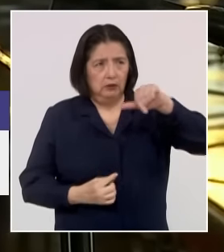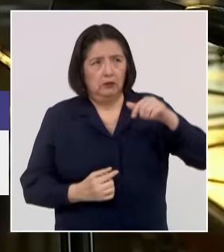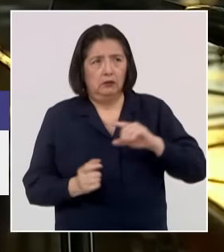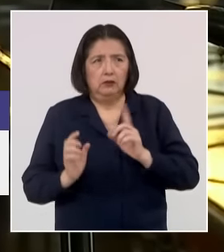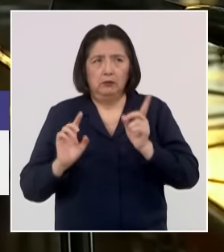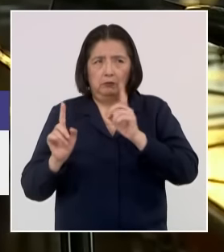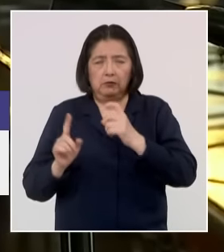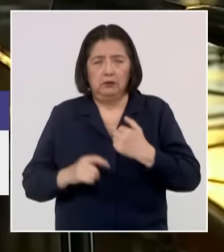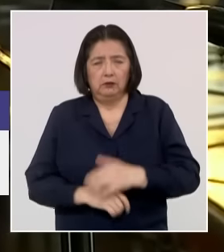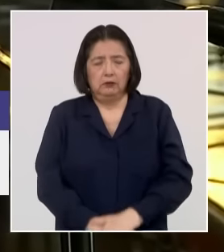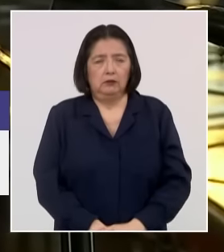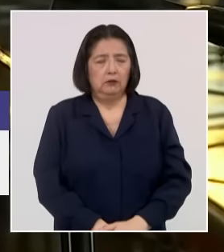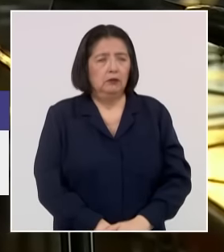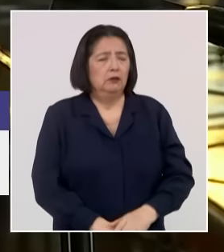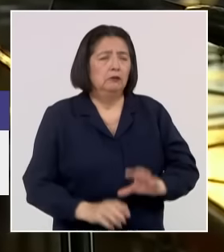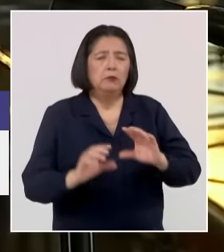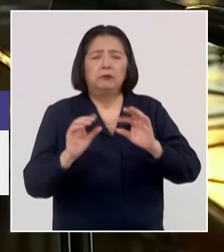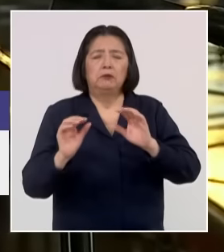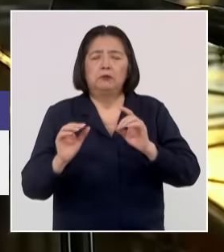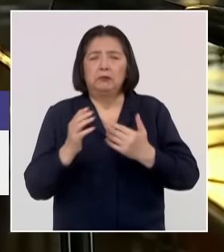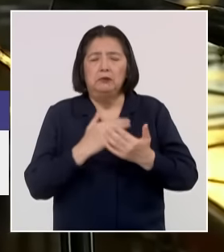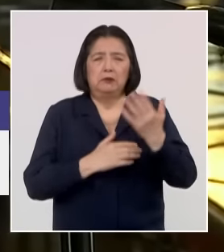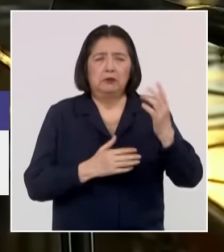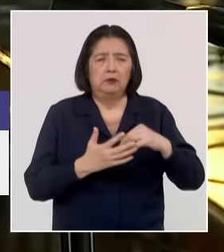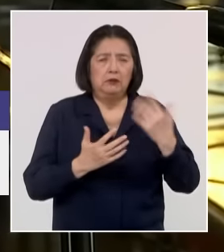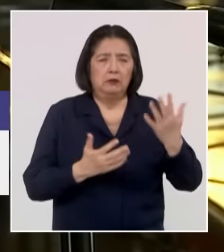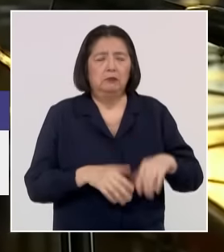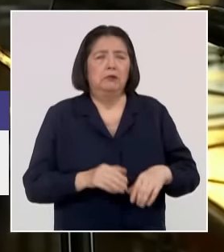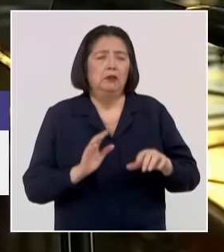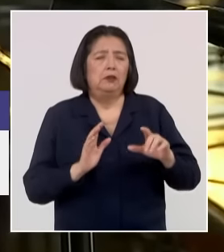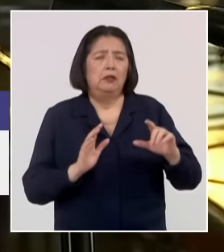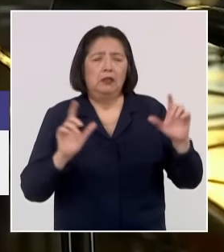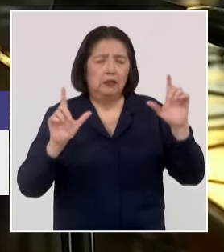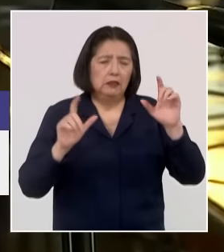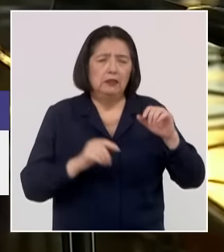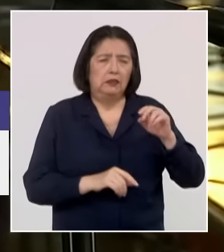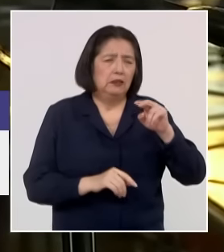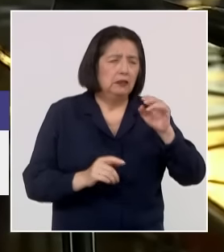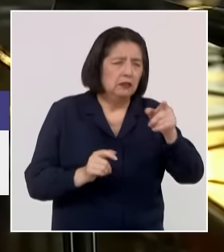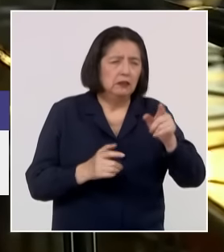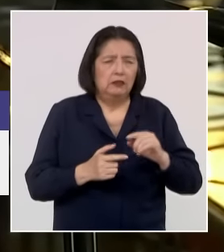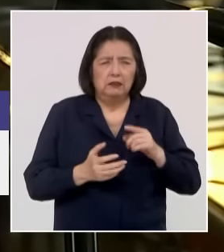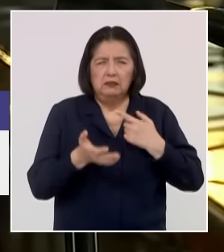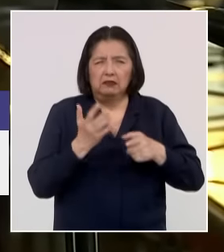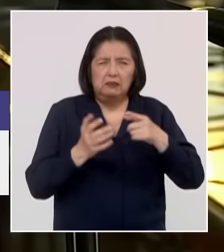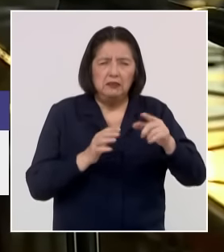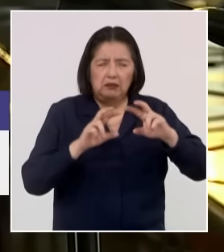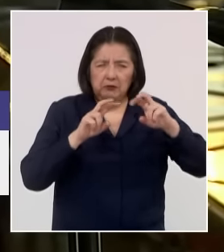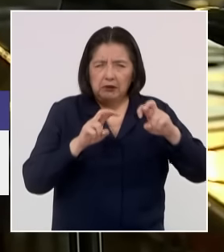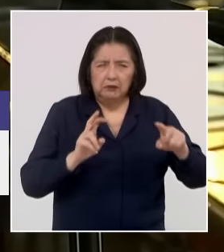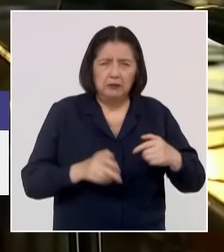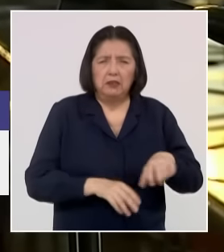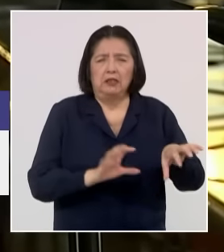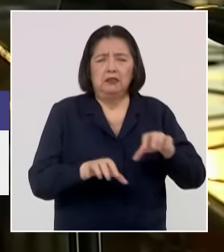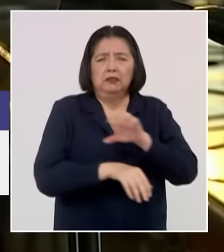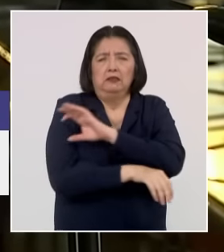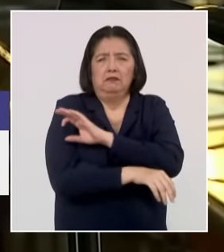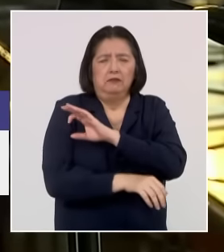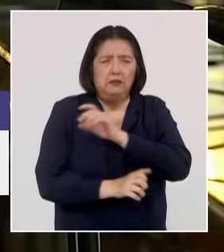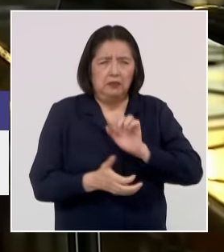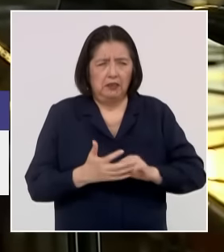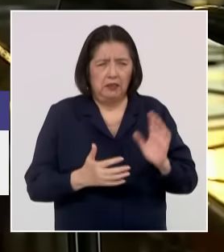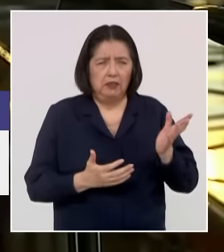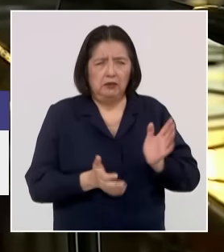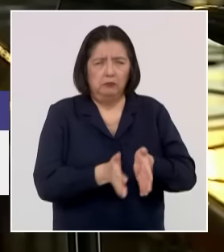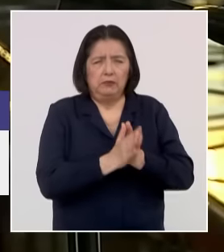pregunta? Buenos días, estamos en vivo para Canal N. Precisamente también, a raíz de esta indagación que realiza la Fiscalía, hay